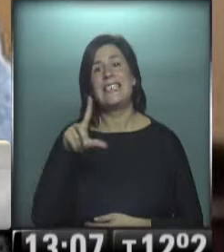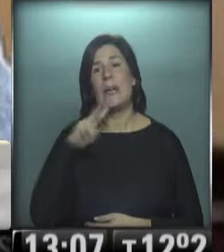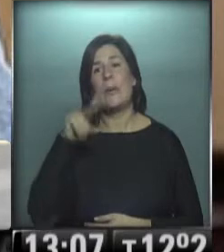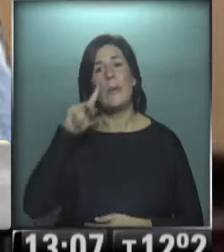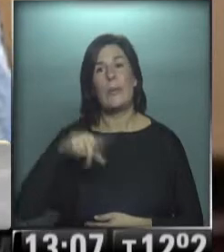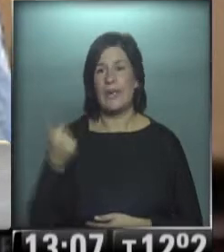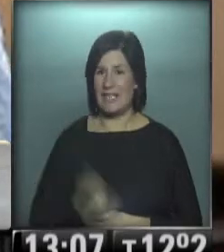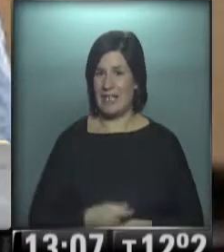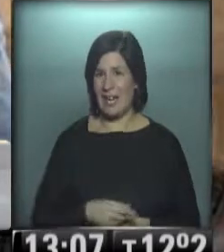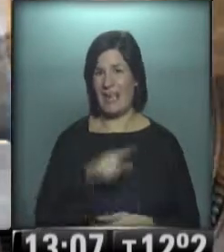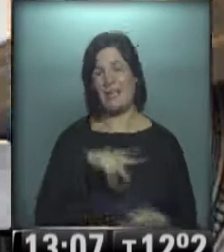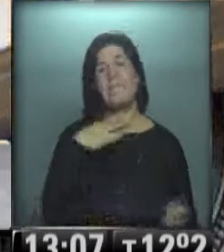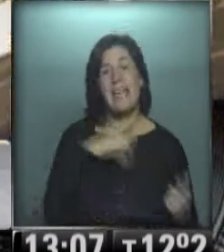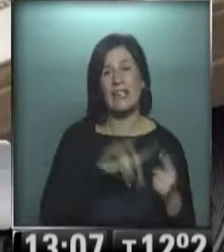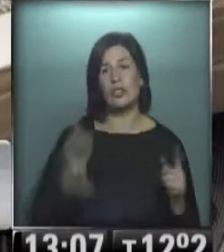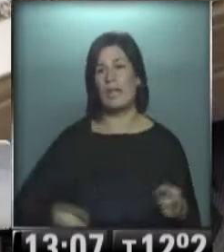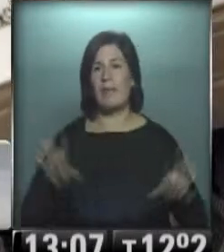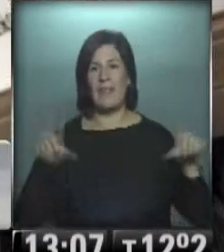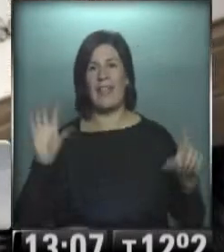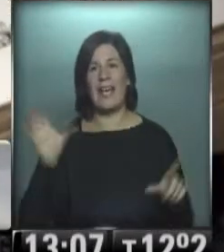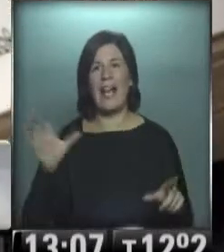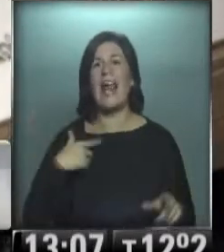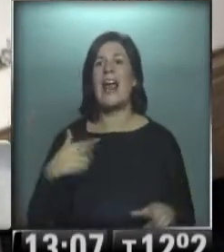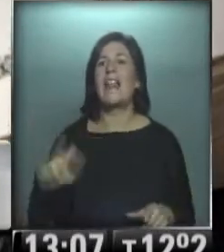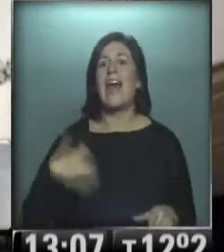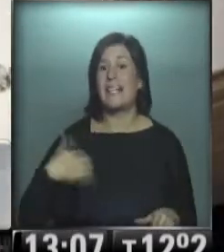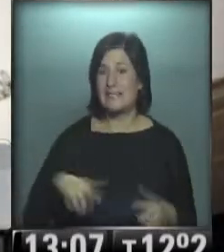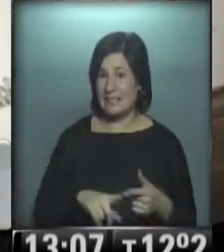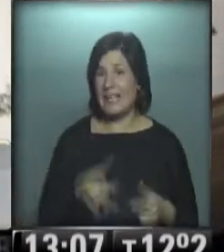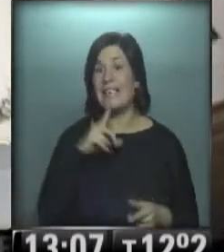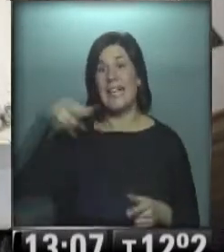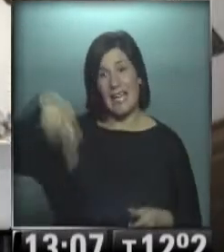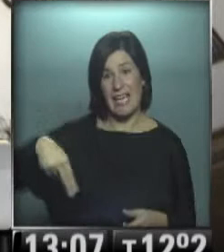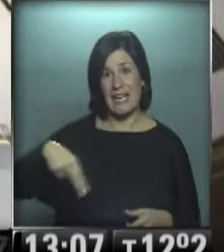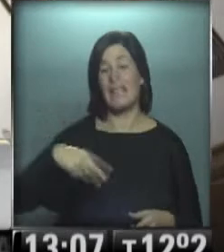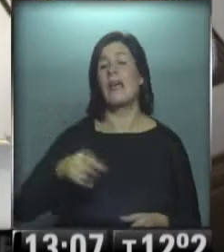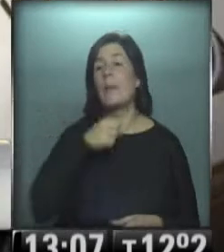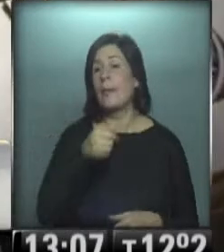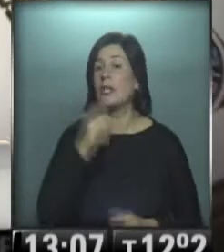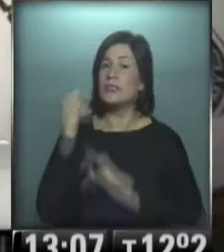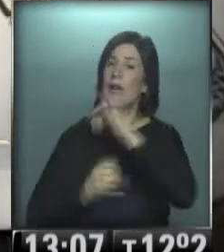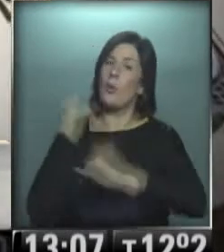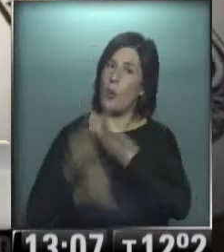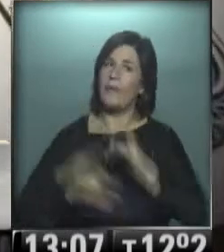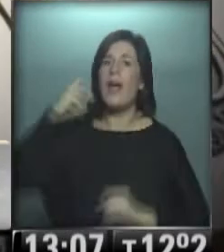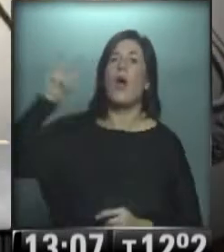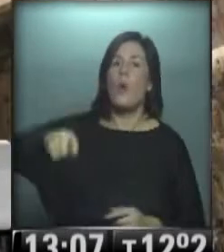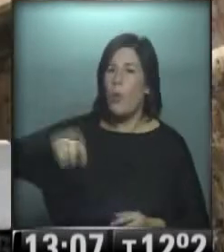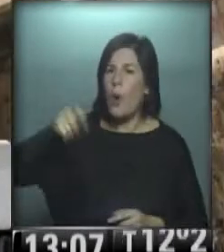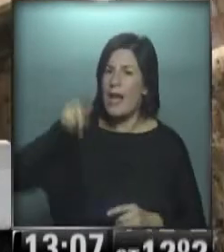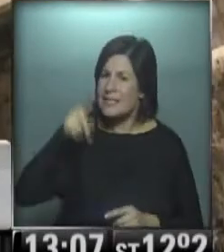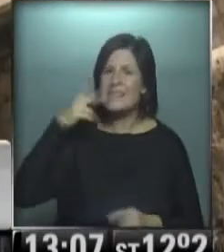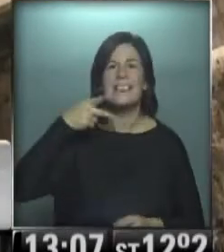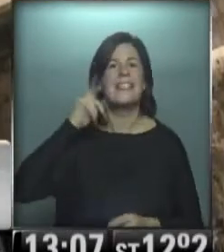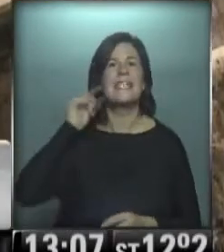también de un canal aquí de nuestro país, de un canal de cable, Todo Noticias, que lo que dijo justamente es eso, que el juez Tomás